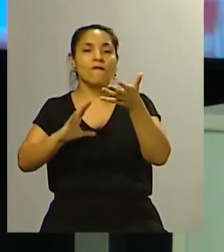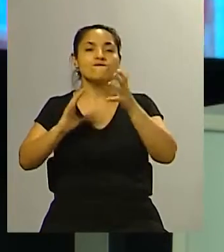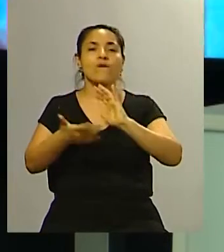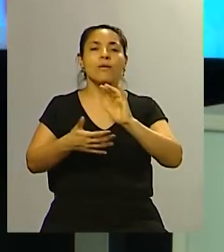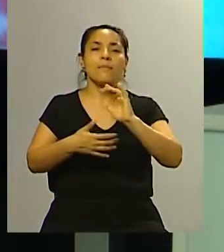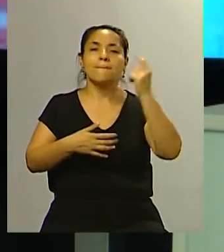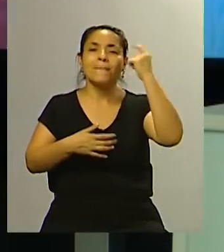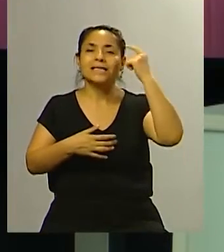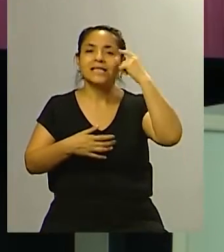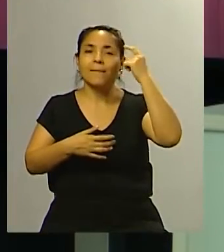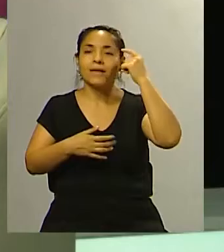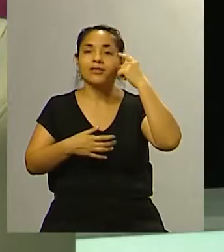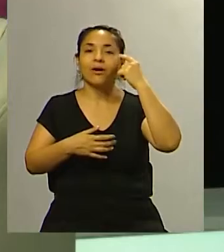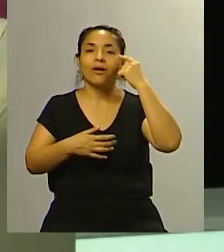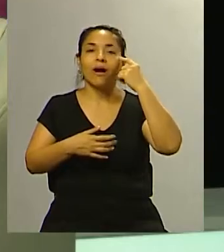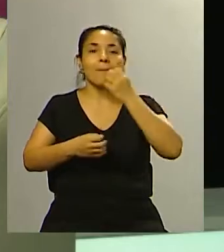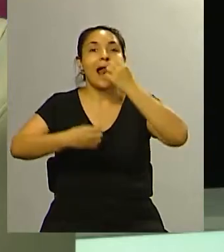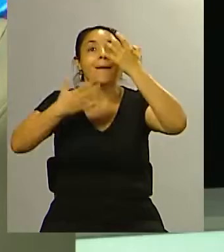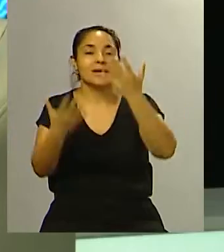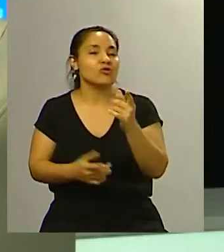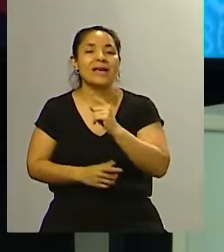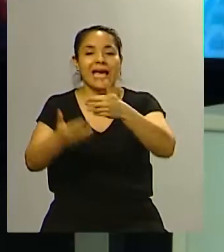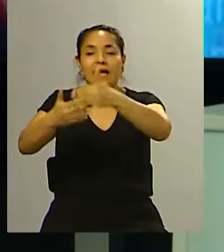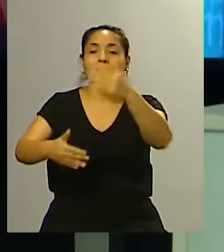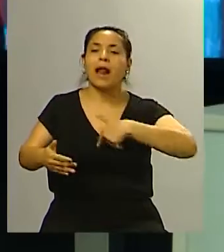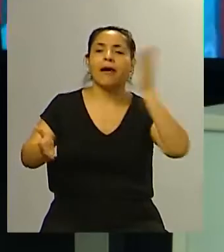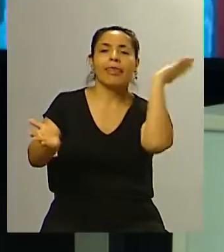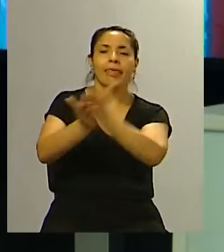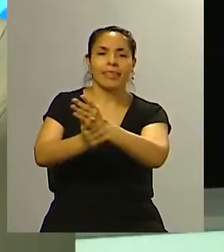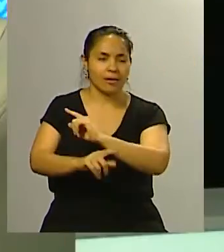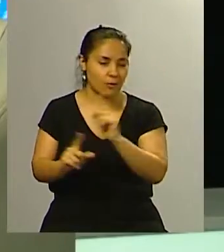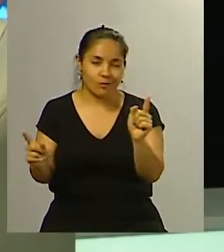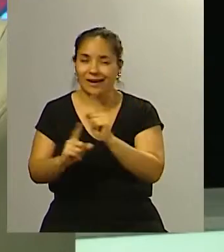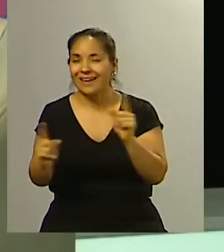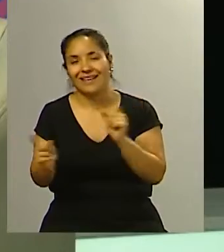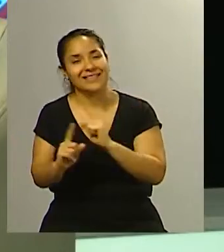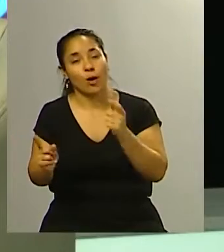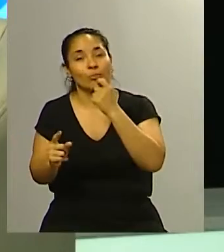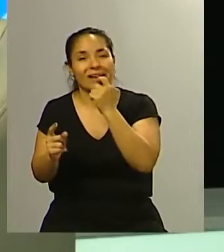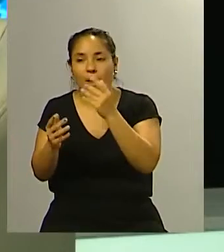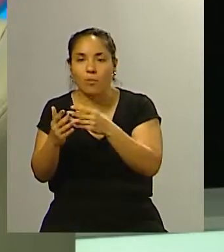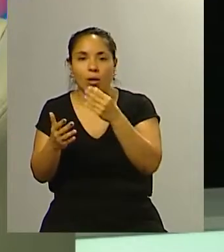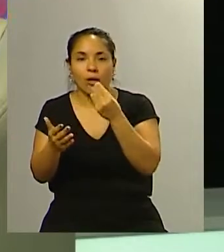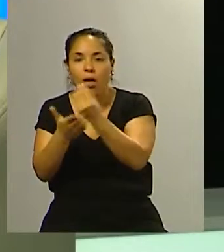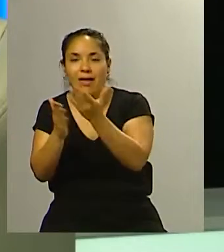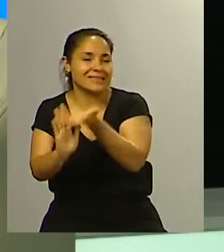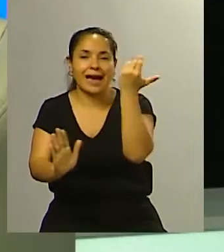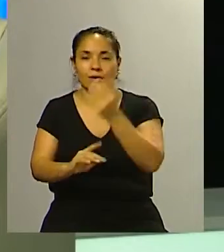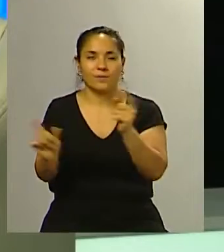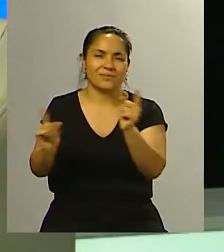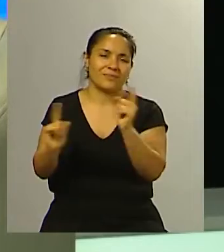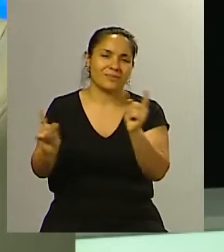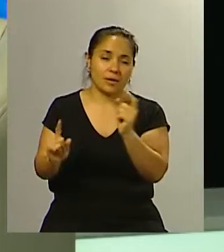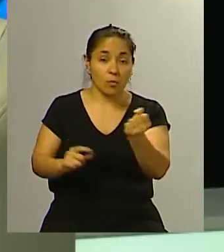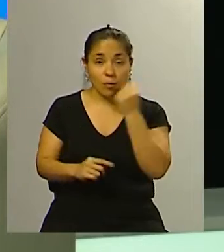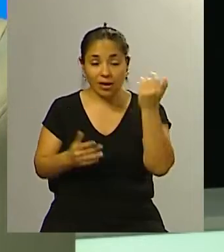no se niega a nadie. Es decir, no es evaluar para castigar ni para sacar a nadie del lugar. Siempre la evaluación tiene que tener una